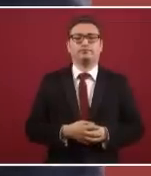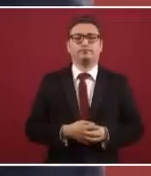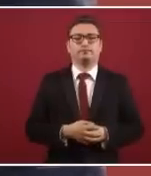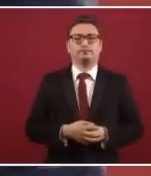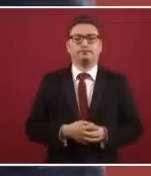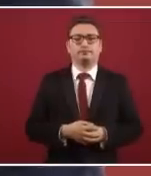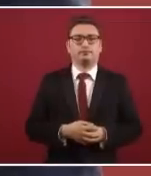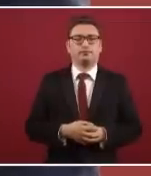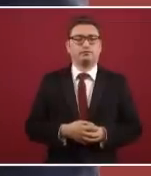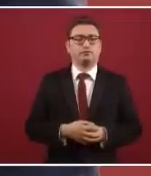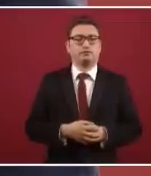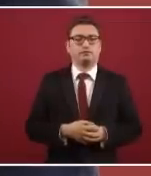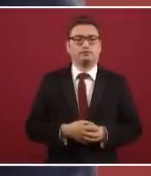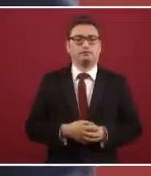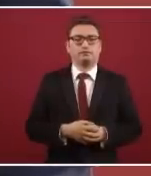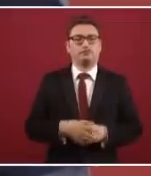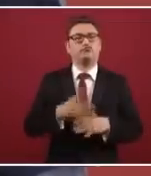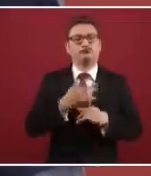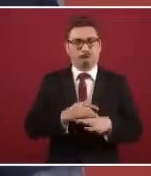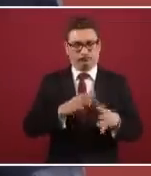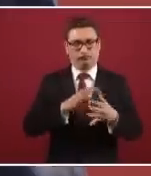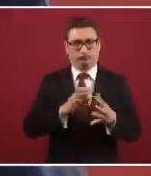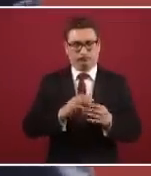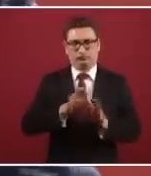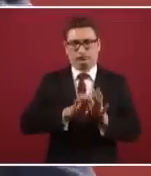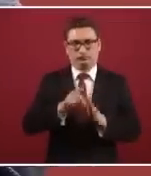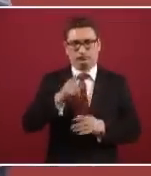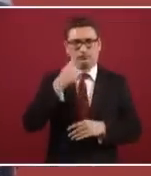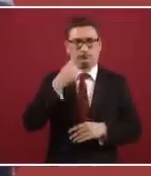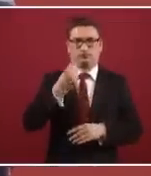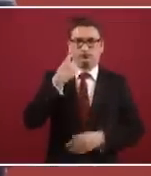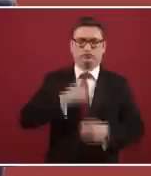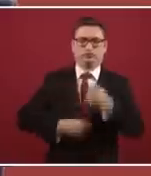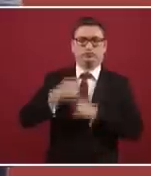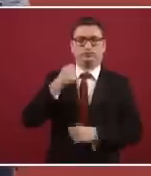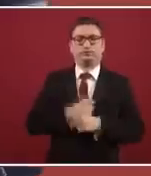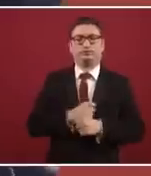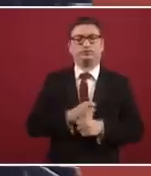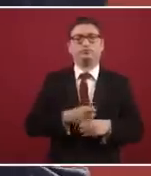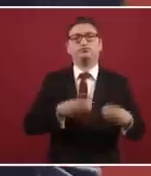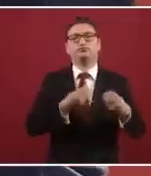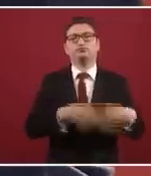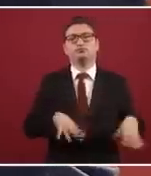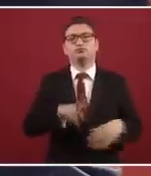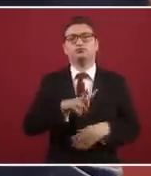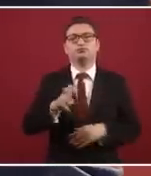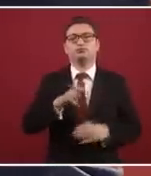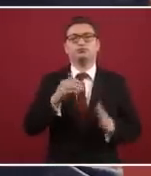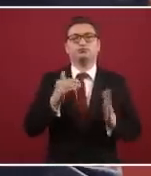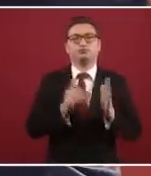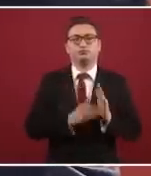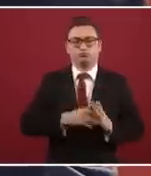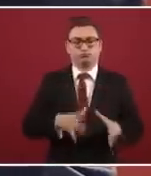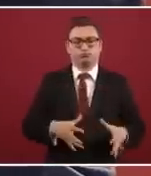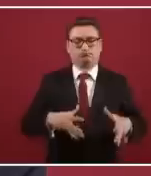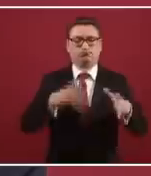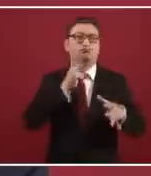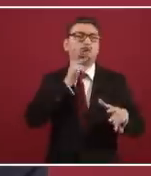Nada más para tener los datos, el año pasado se perdieron 200,000 barriles diarios